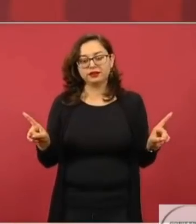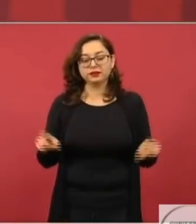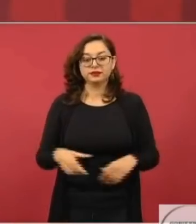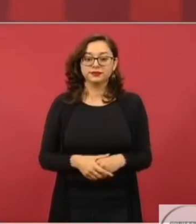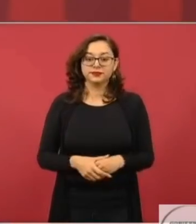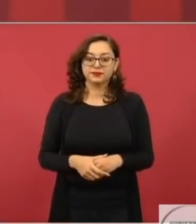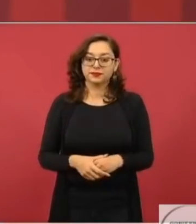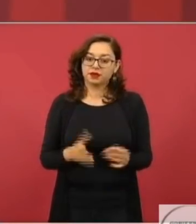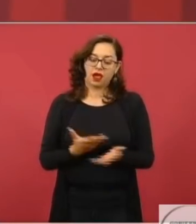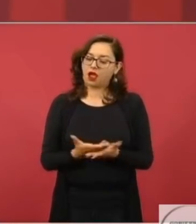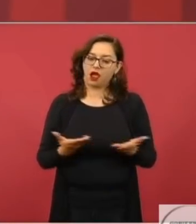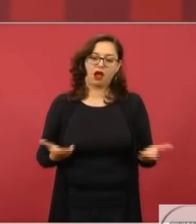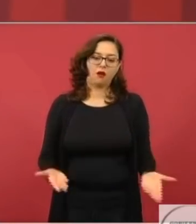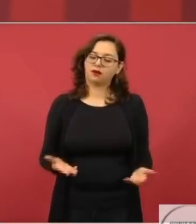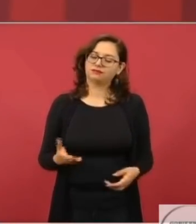Entonces ya no es así.